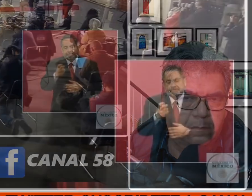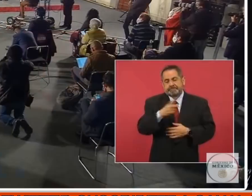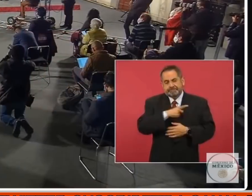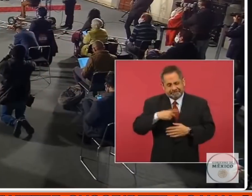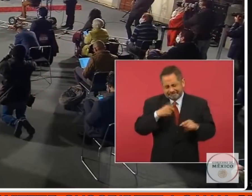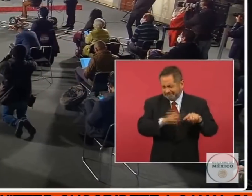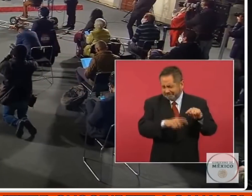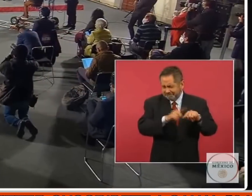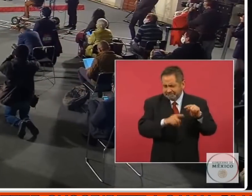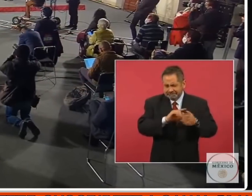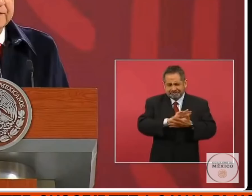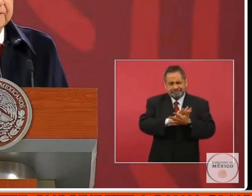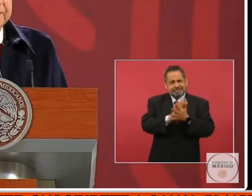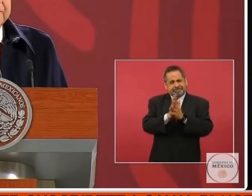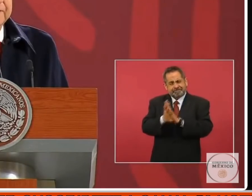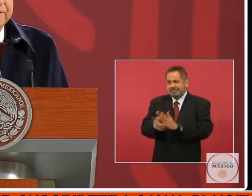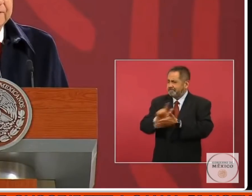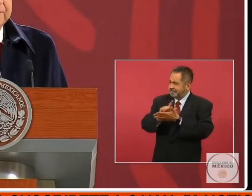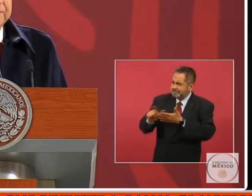purificar la vida pública.